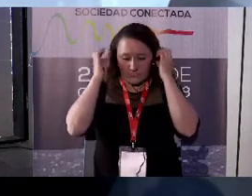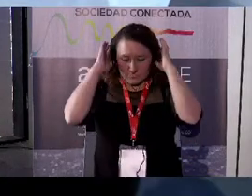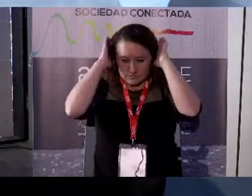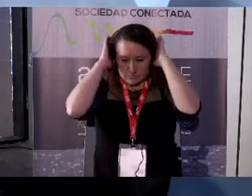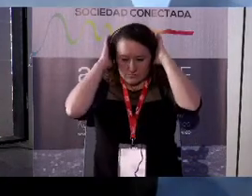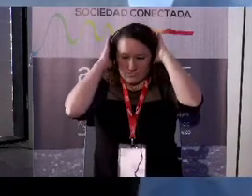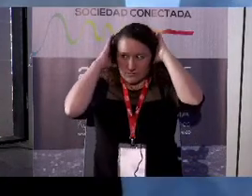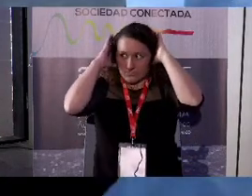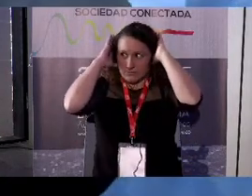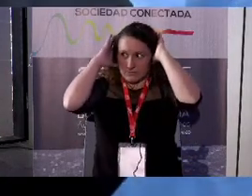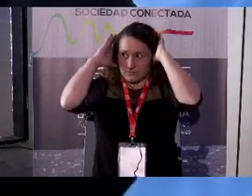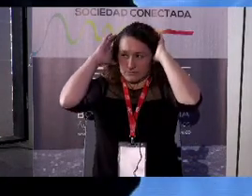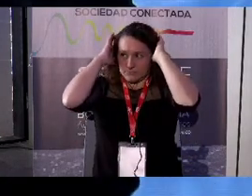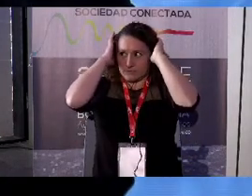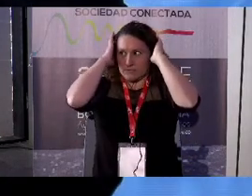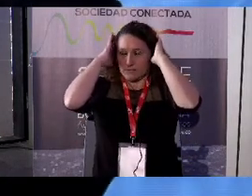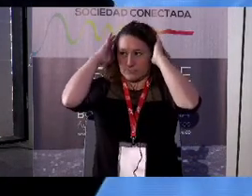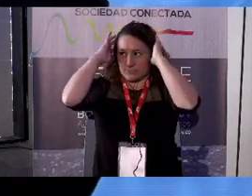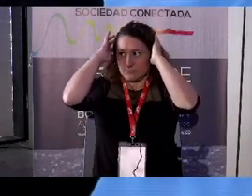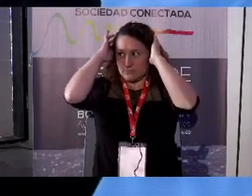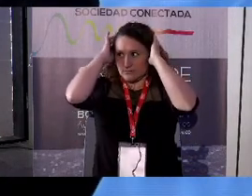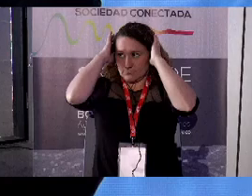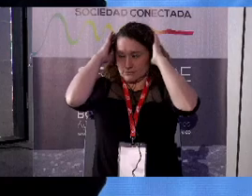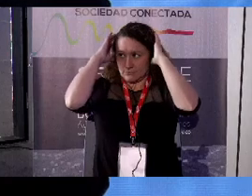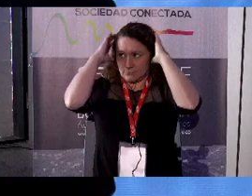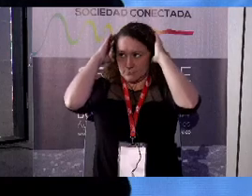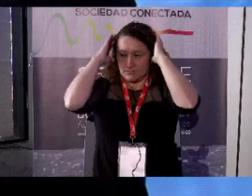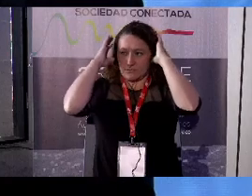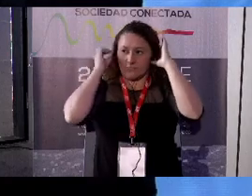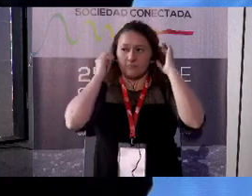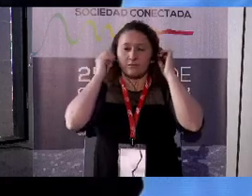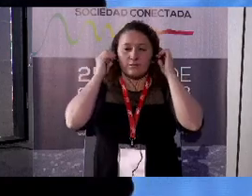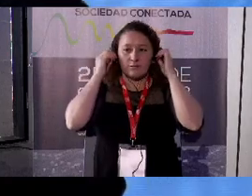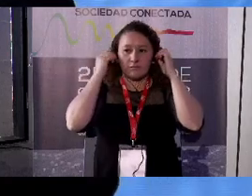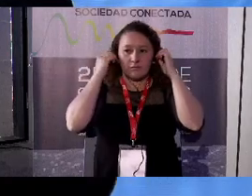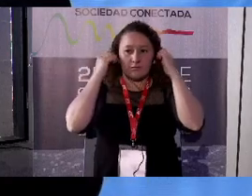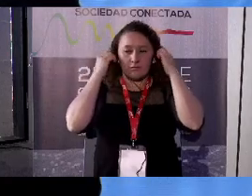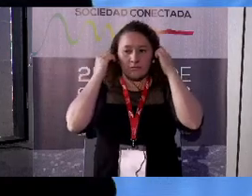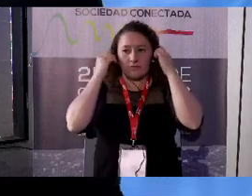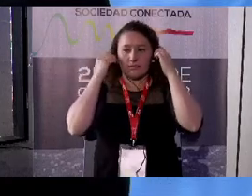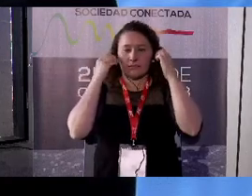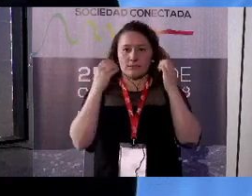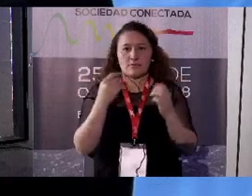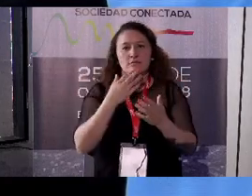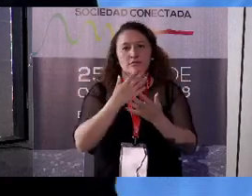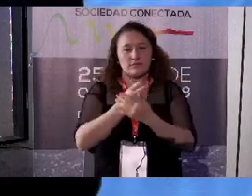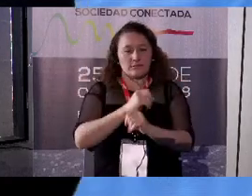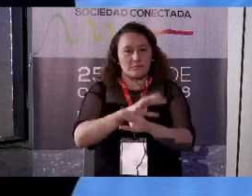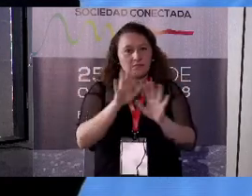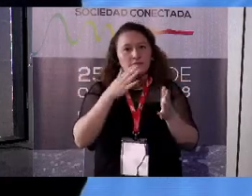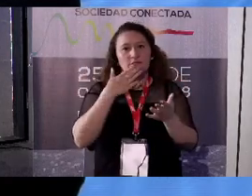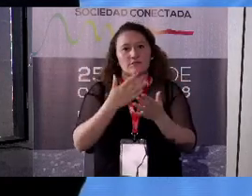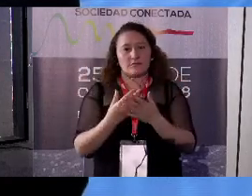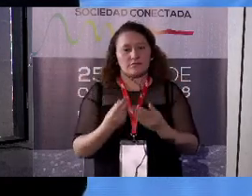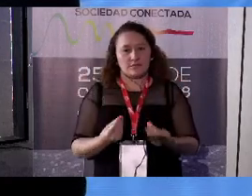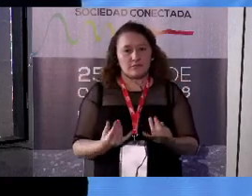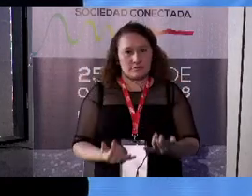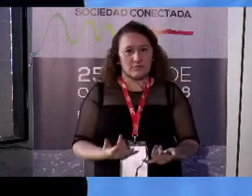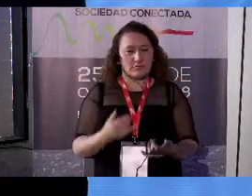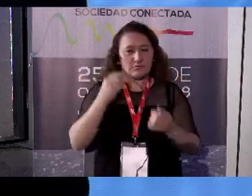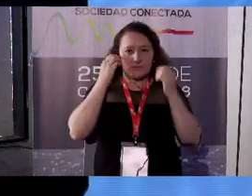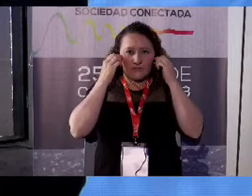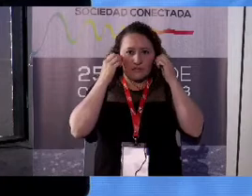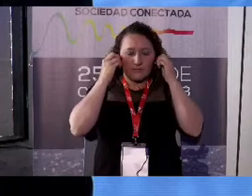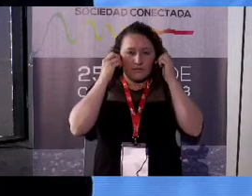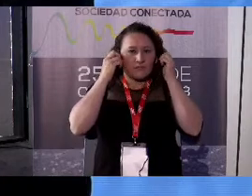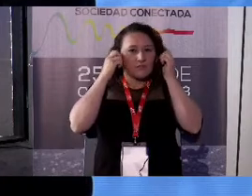Buenos días Muchas gracias por estar aquí hoy desde